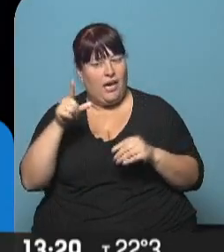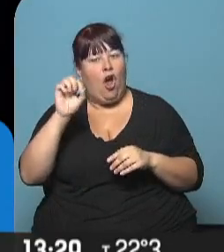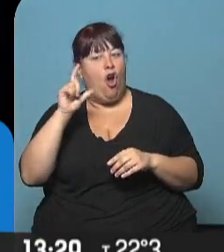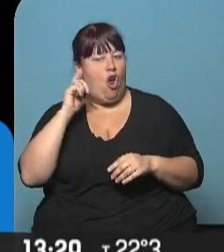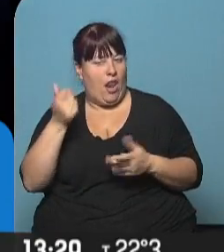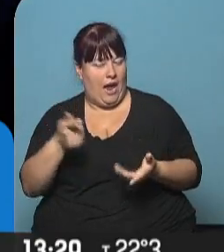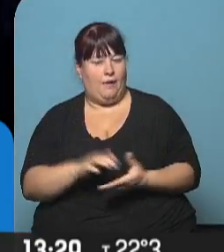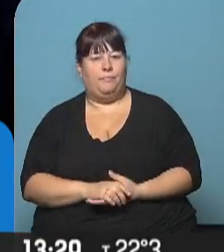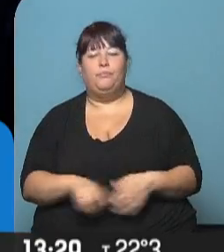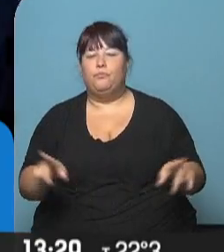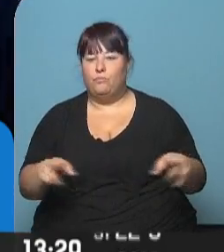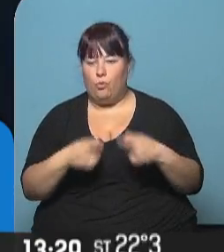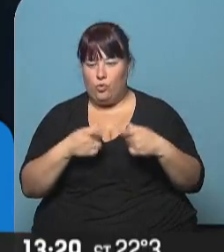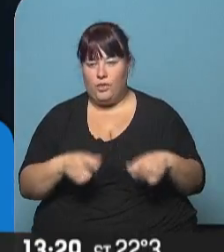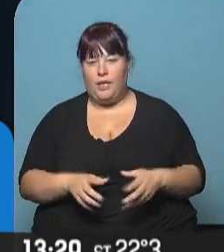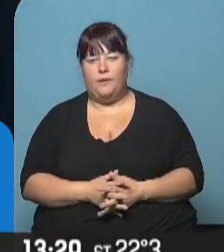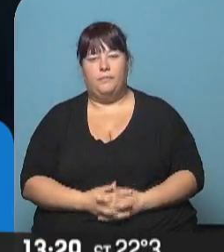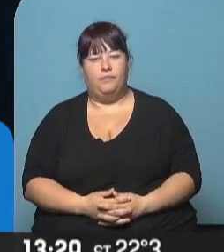Olga. Eres tú.